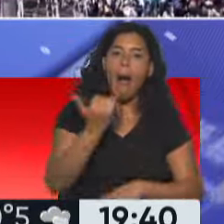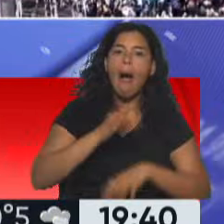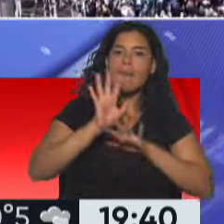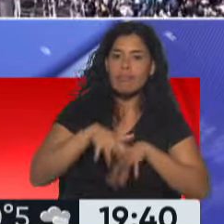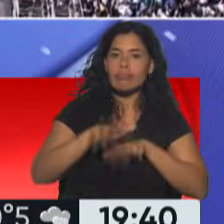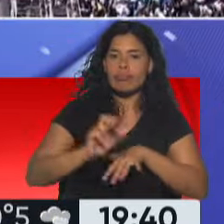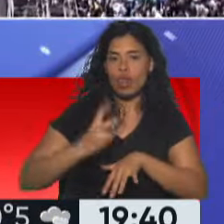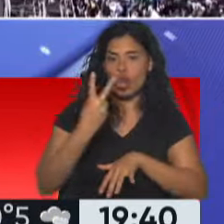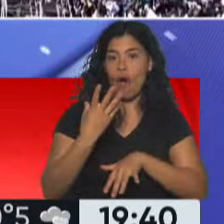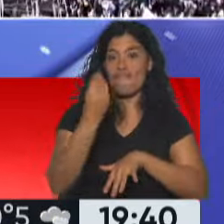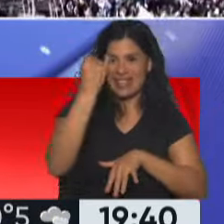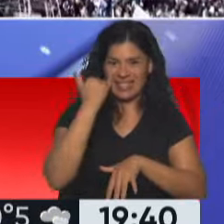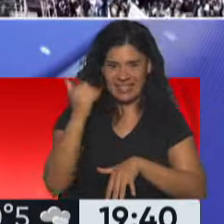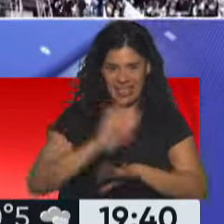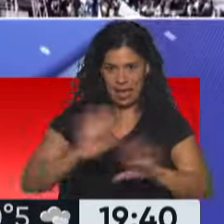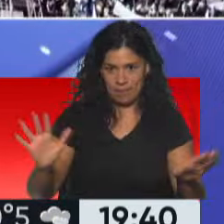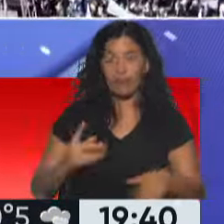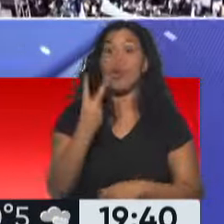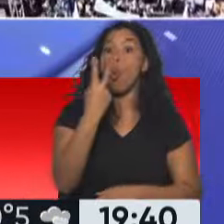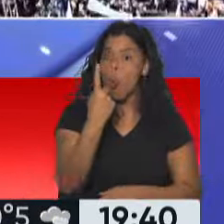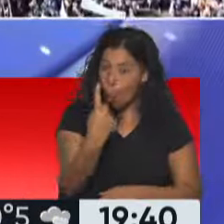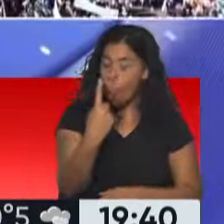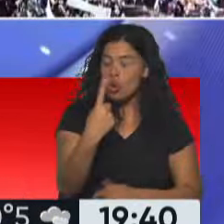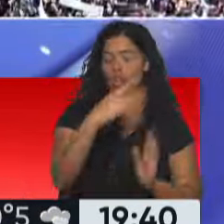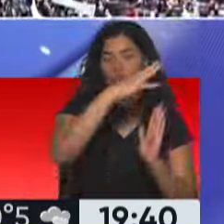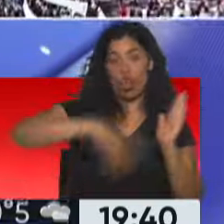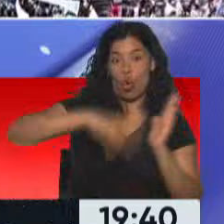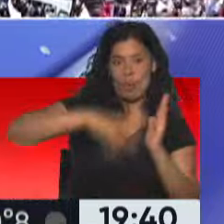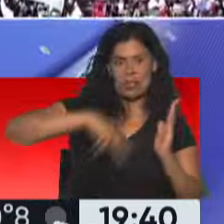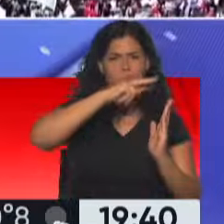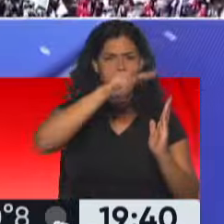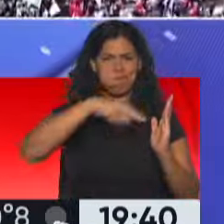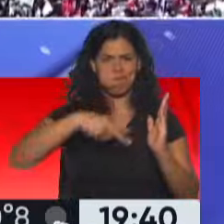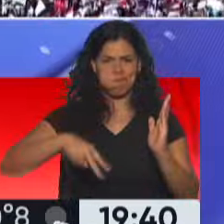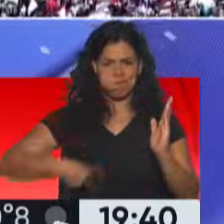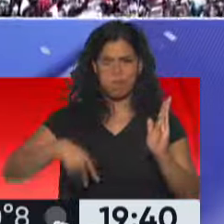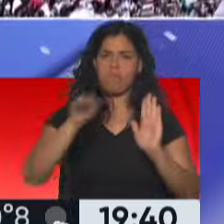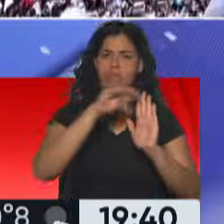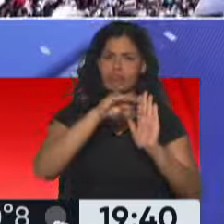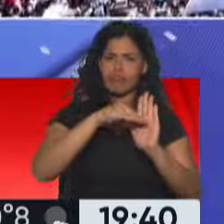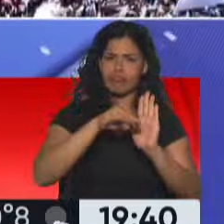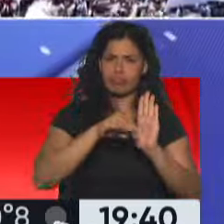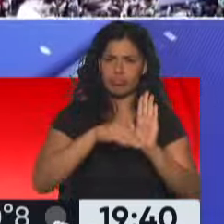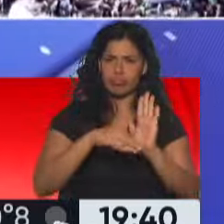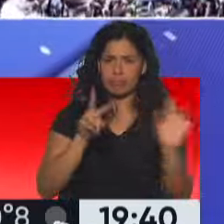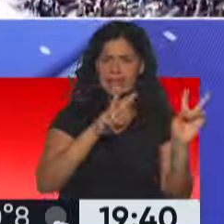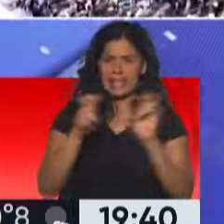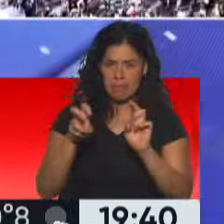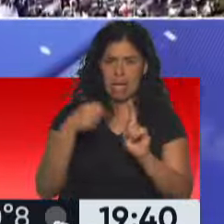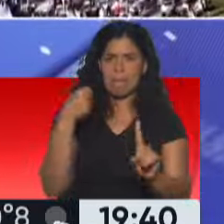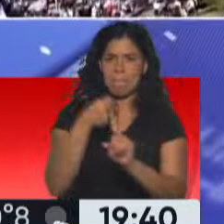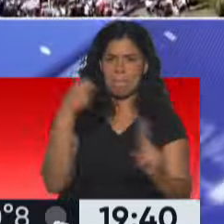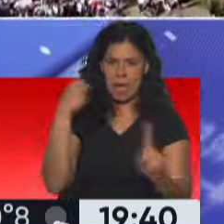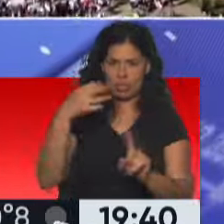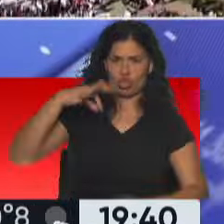un documento con 10 puntos claves: la crisis del financiamiento educativo, con especial impacto en la caída